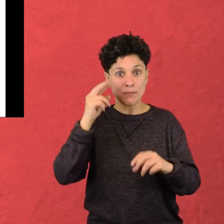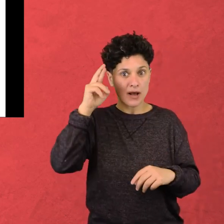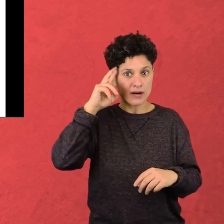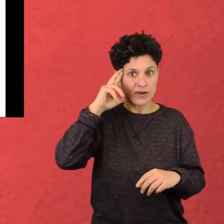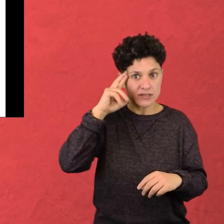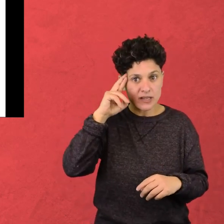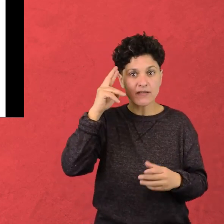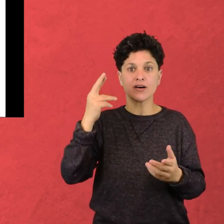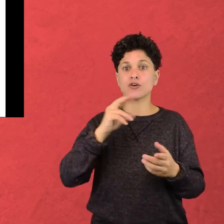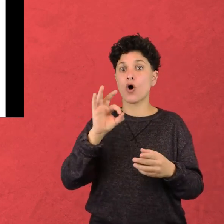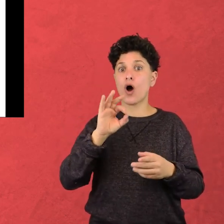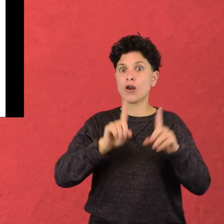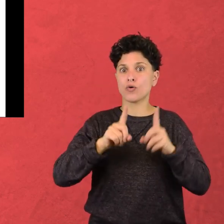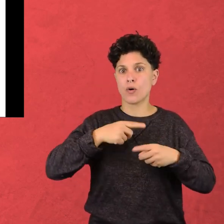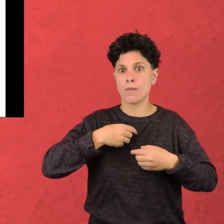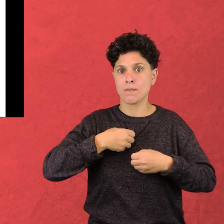calladas,